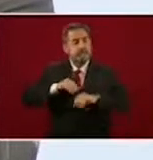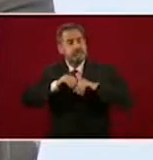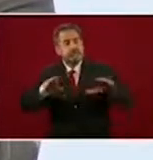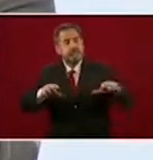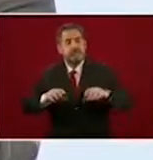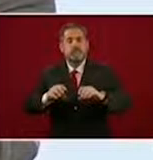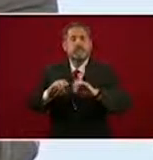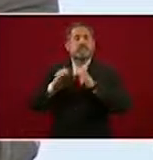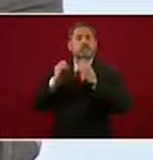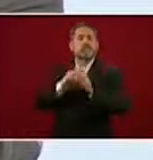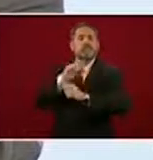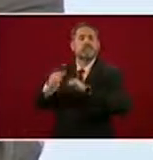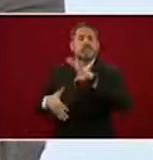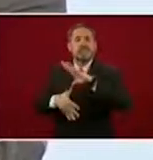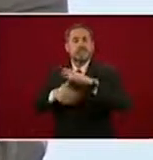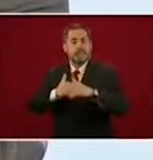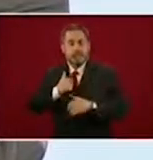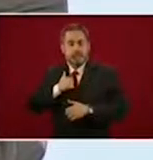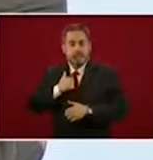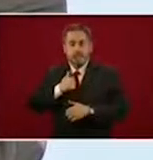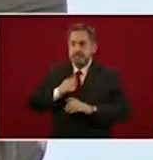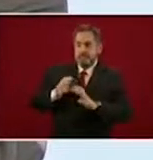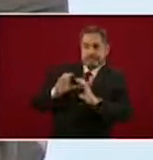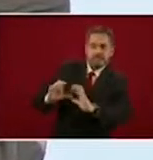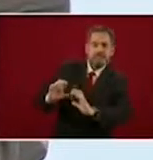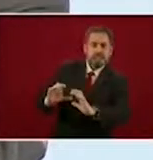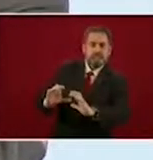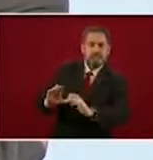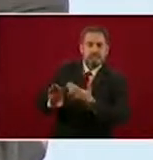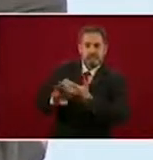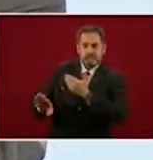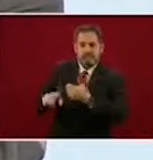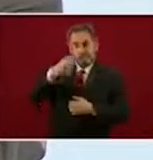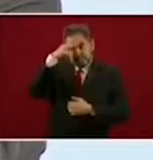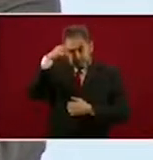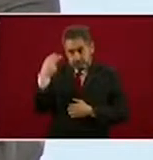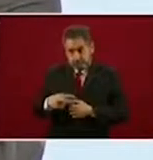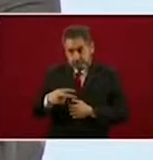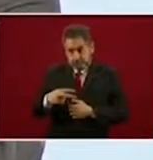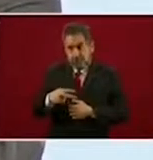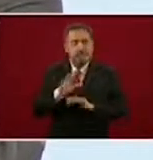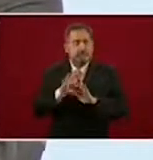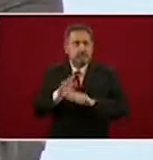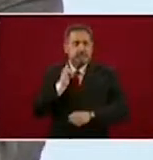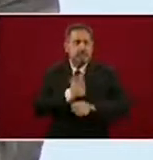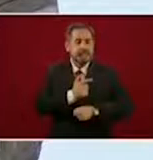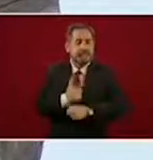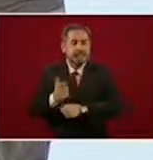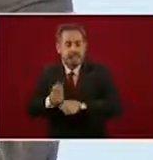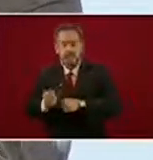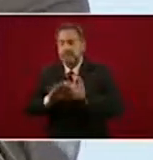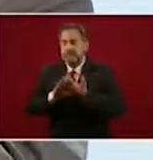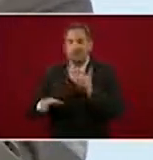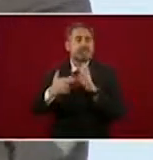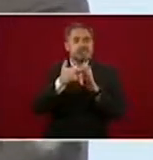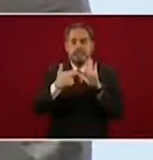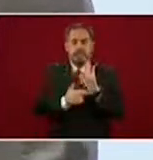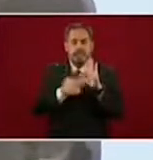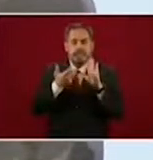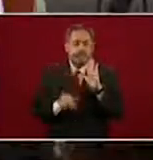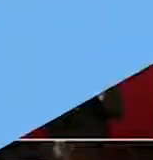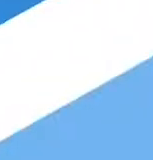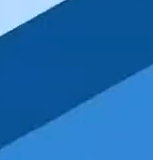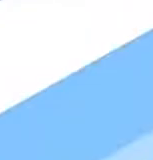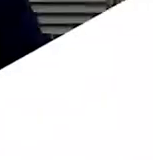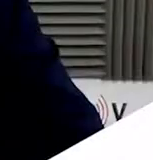panamericana de la salud fuimos de los países que tuvimos la capacidad diagnóstica siguiendo el protocolo el protocolo